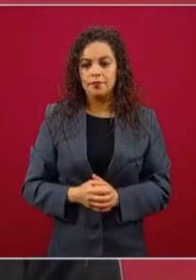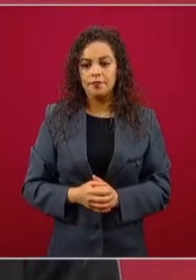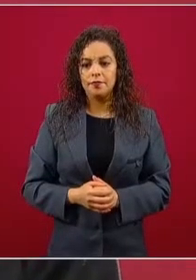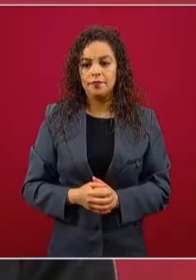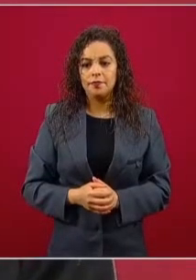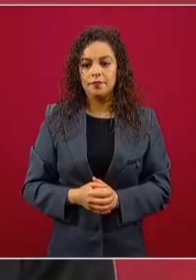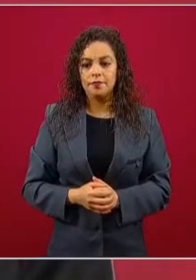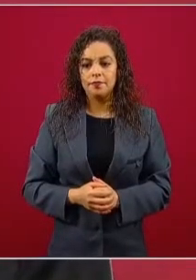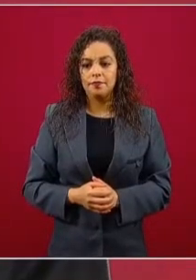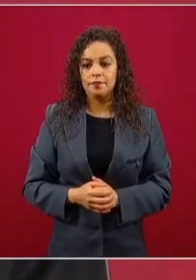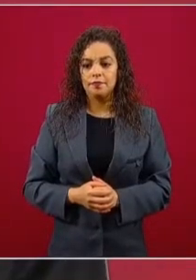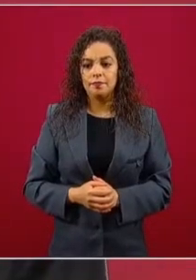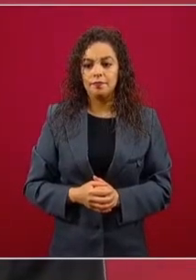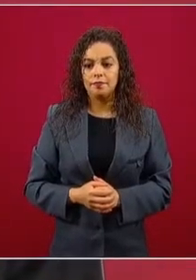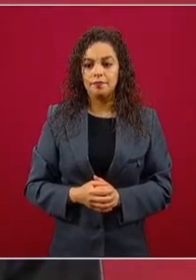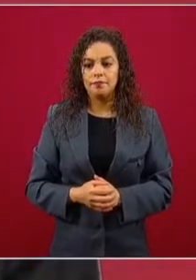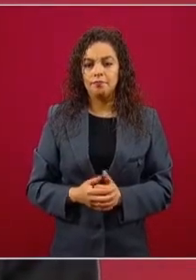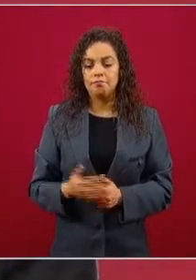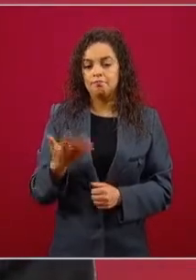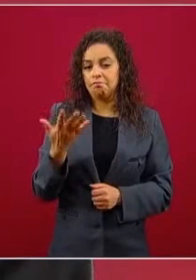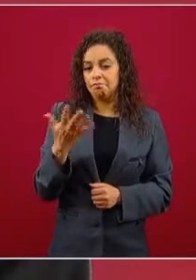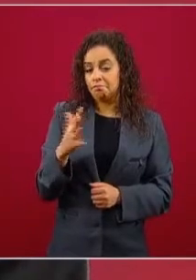nos significarían como